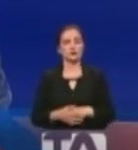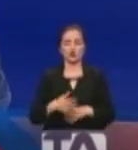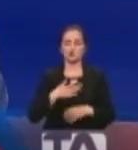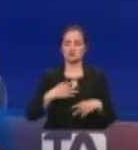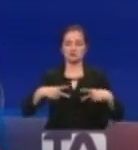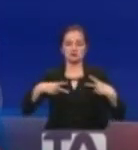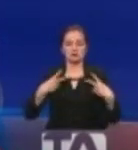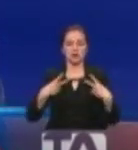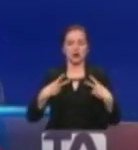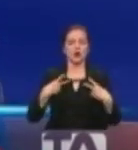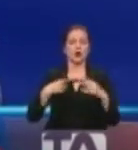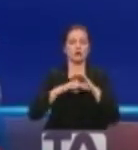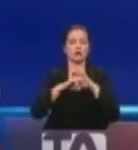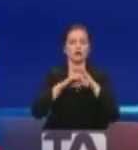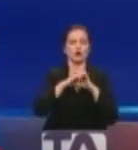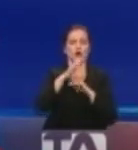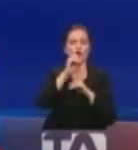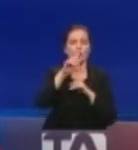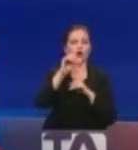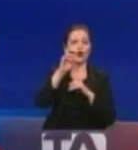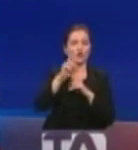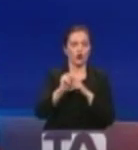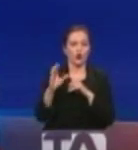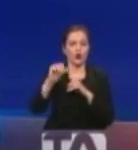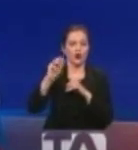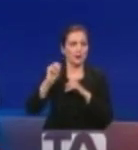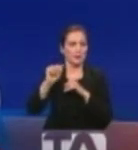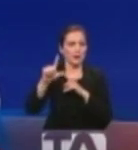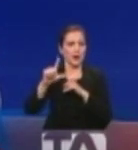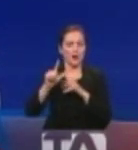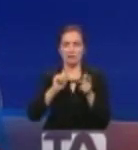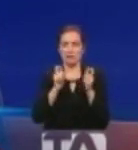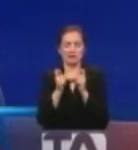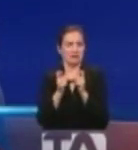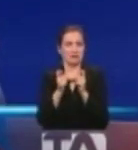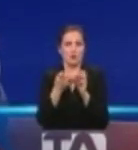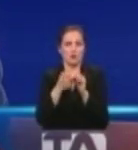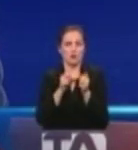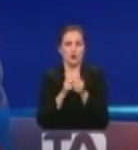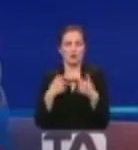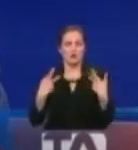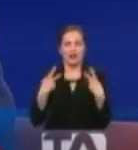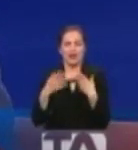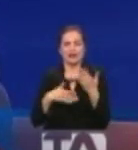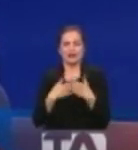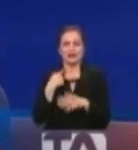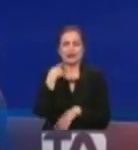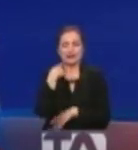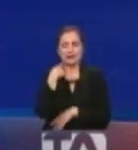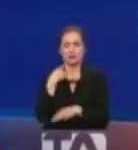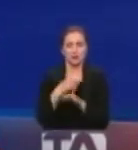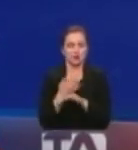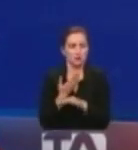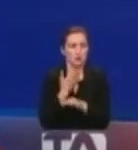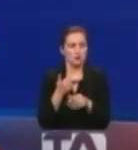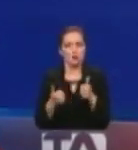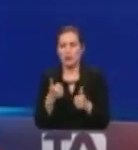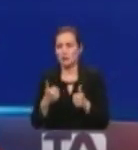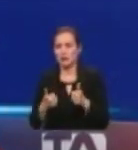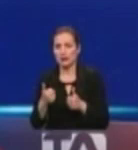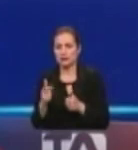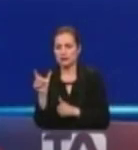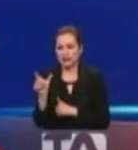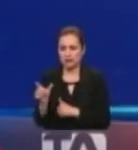vida he tomado el Colón Camal, ahora yo no voy a tomar el Colón Camal, lo cual me va a generar problemas de vida cotidiana y de funcionamiento. Va a entrar